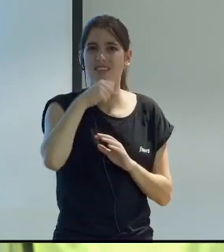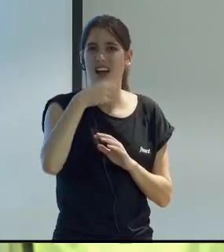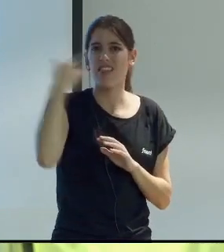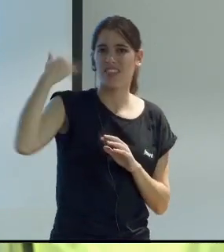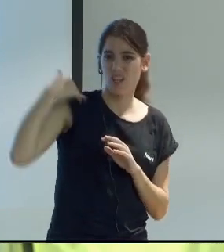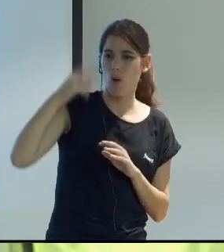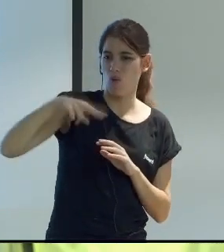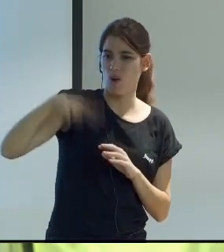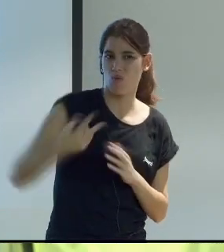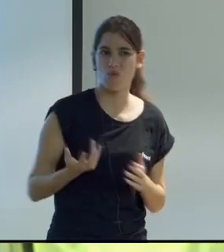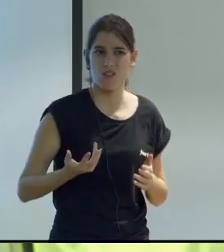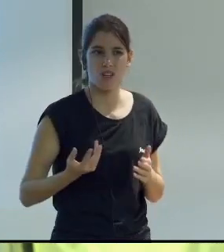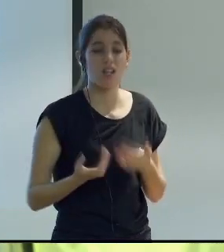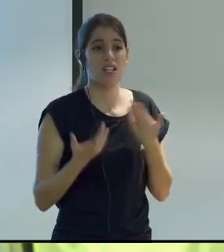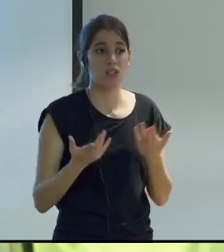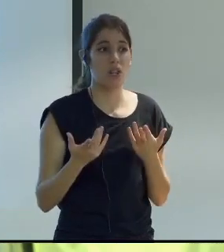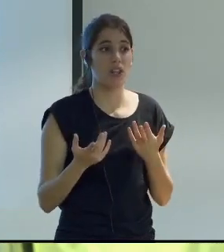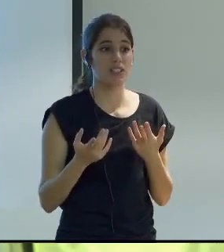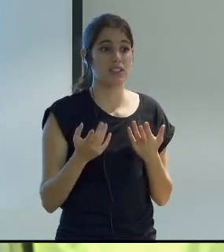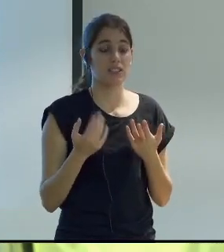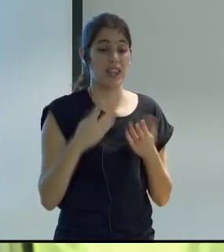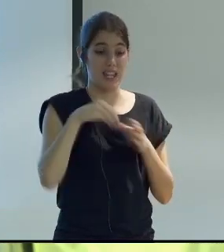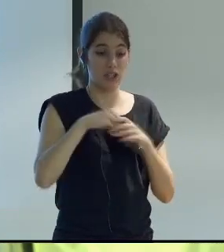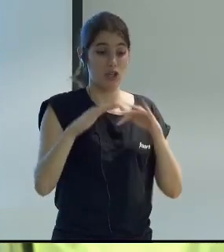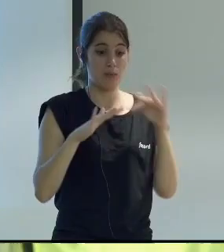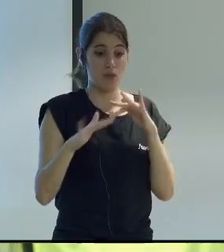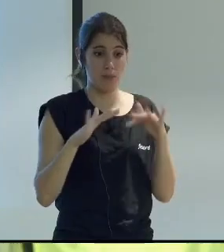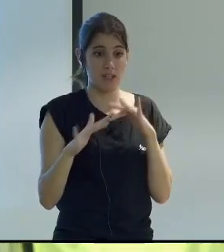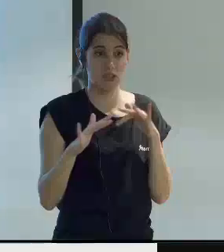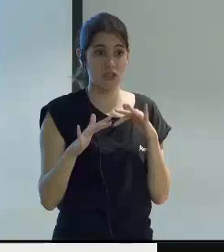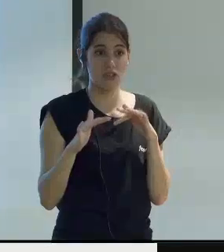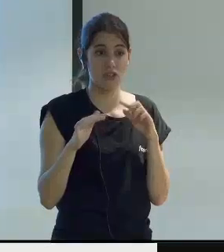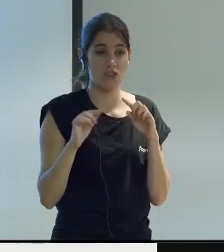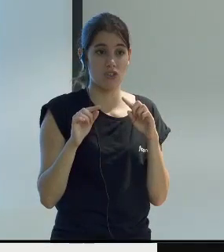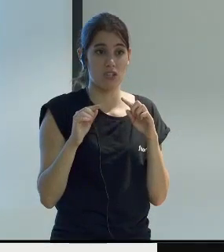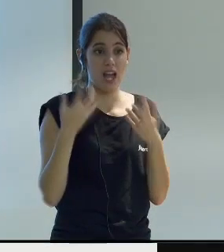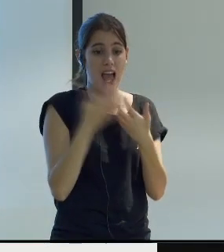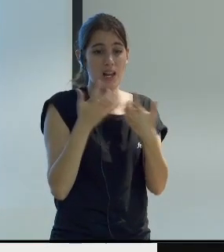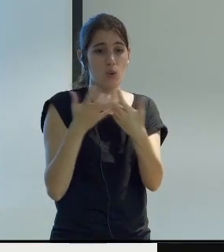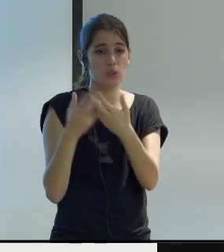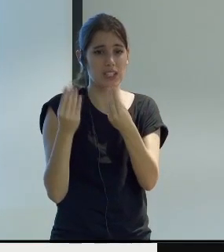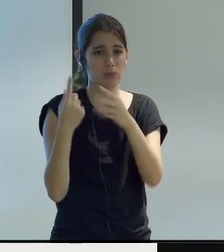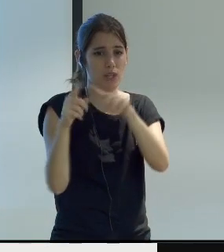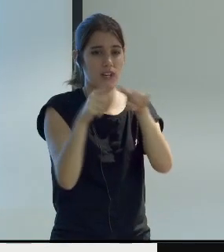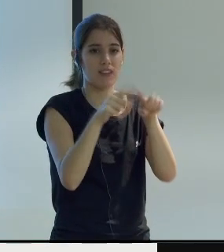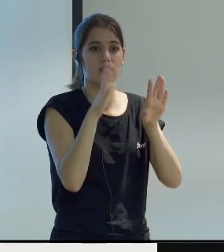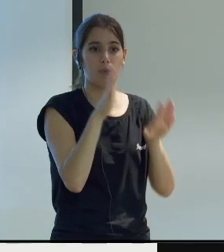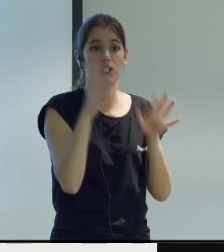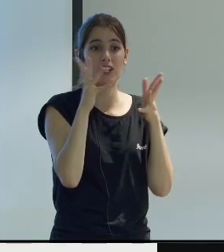anticuada y aún dentro del movimiento de este movimiento hay luchas porque el Consejo